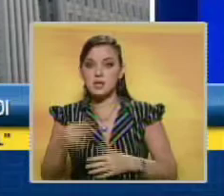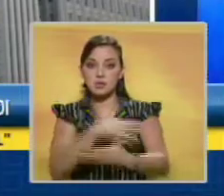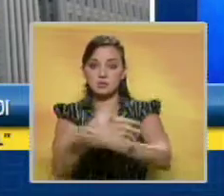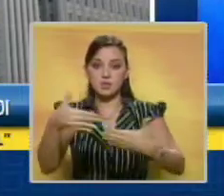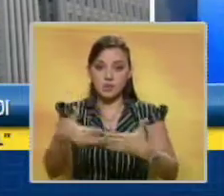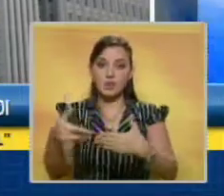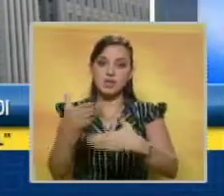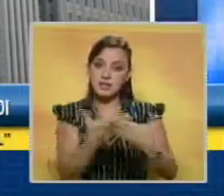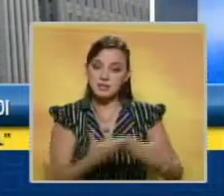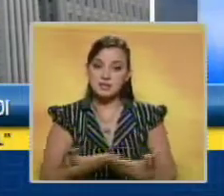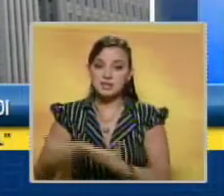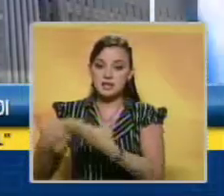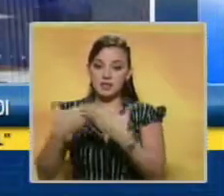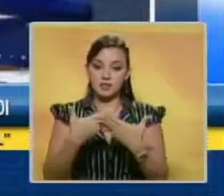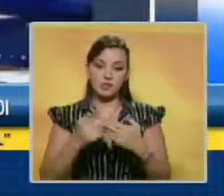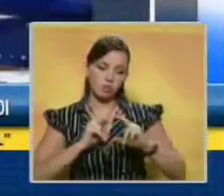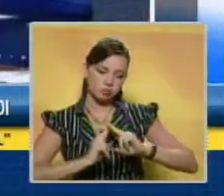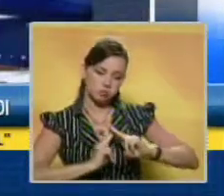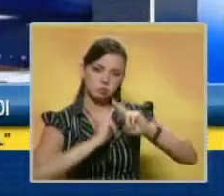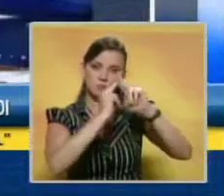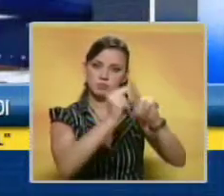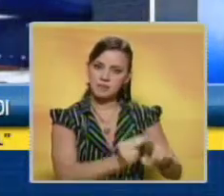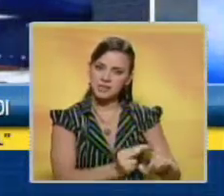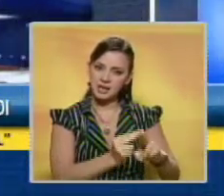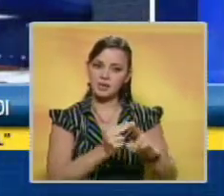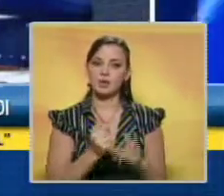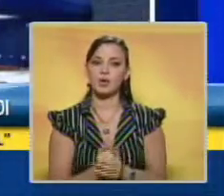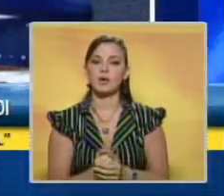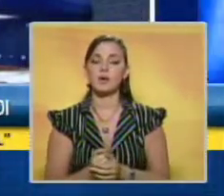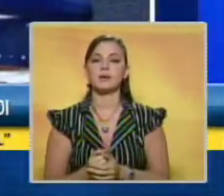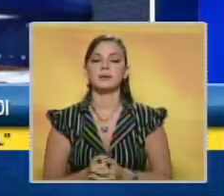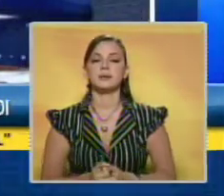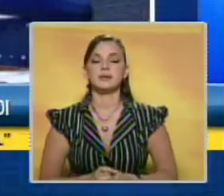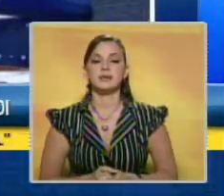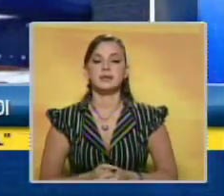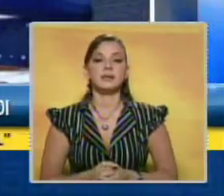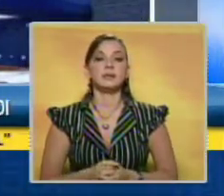servicios prestados por Tidewater a filiales de PDVSA